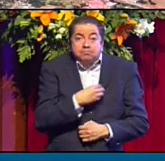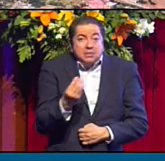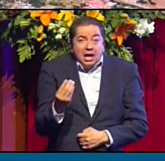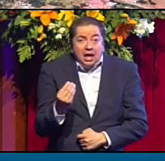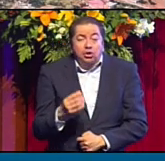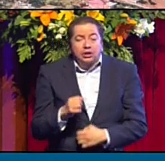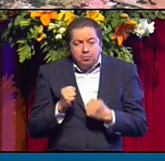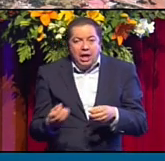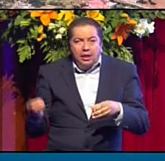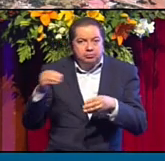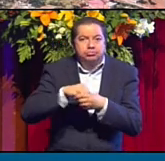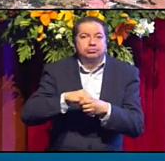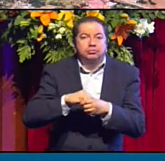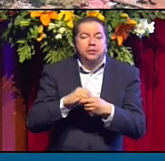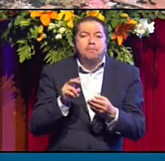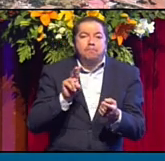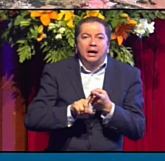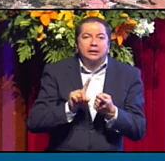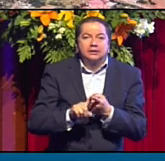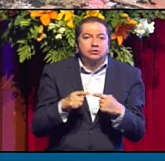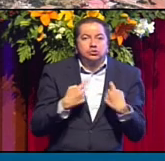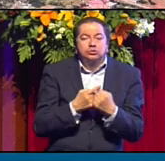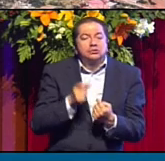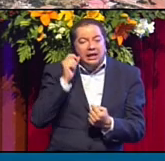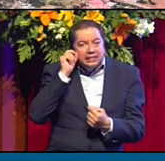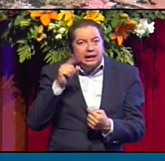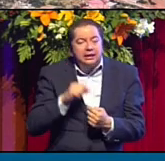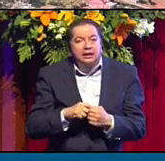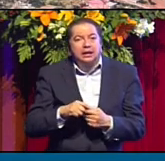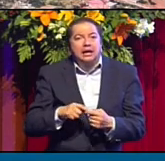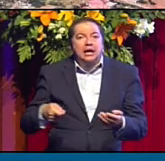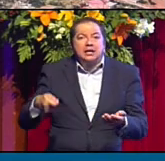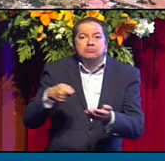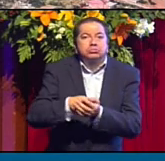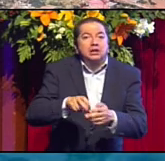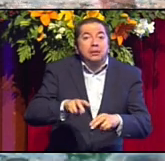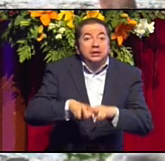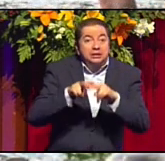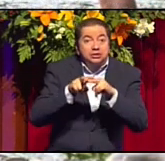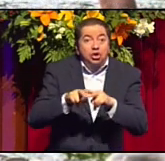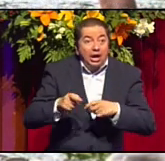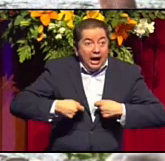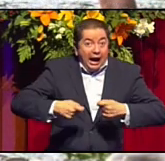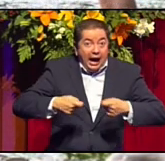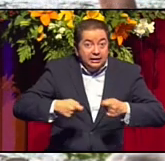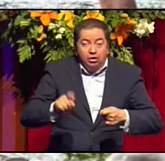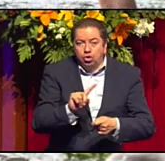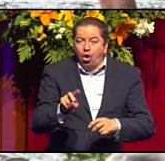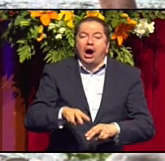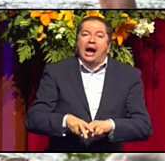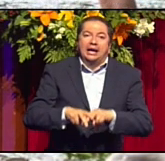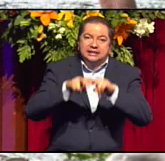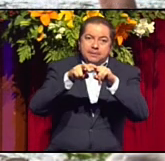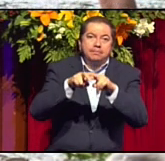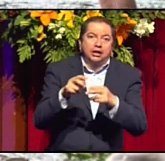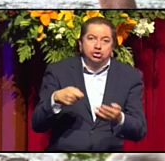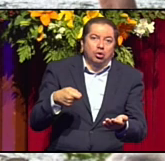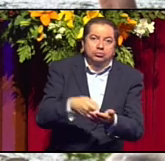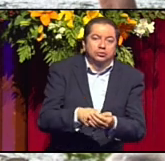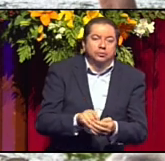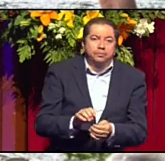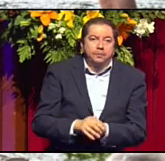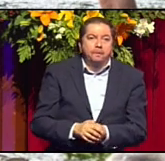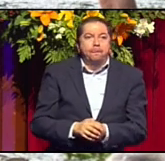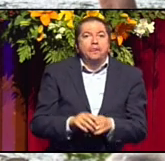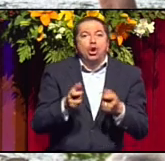ello. Claramente entendemos que la inversión en el Mamayuca no es un gasto, sino es una inversión importante. Vamos